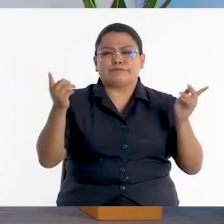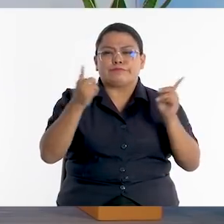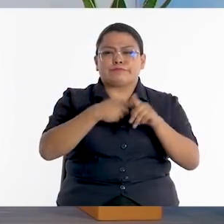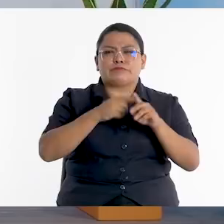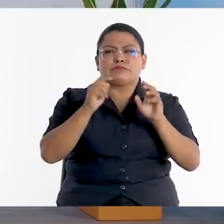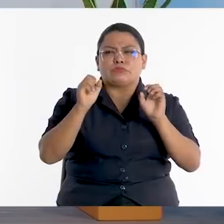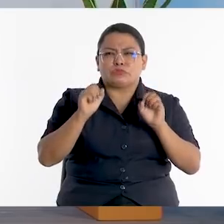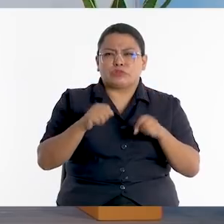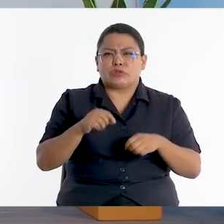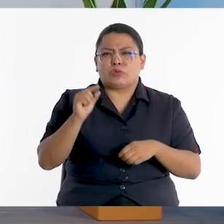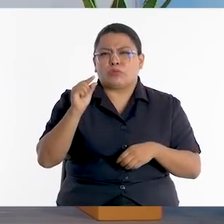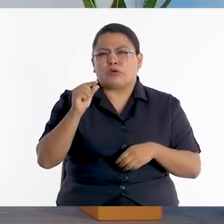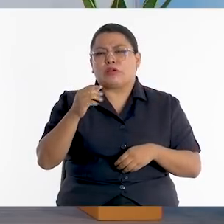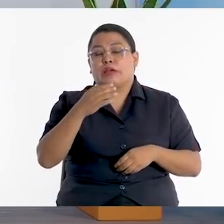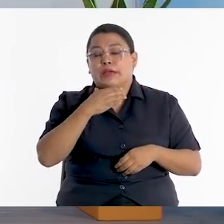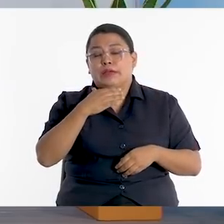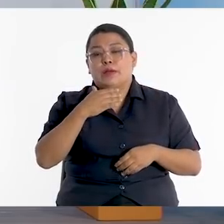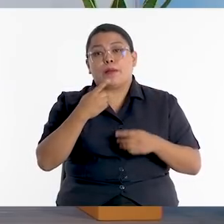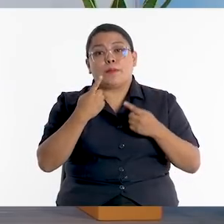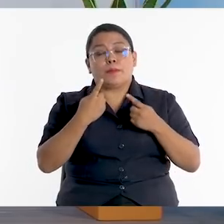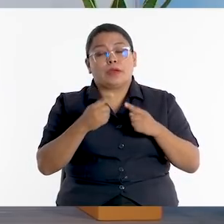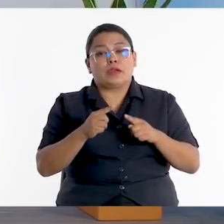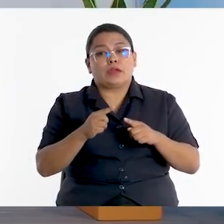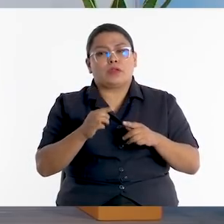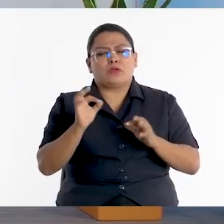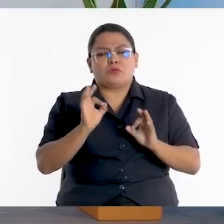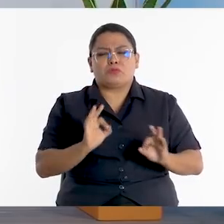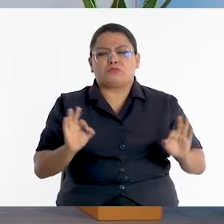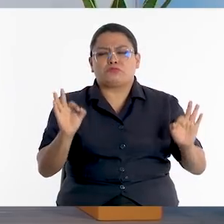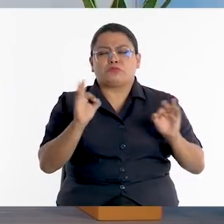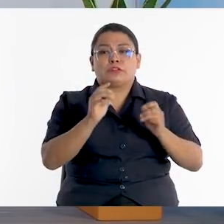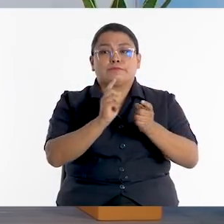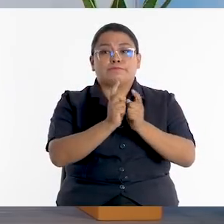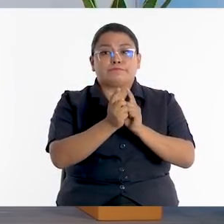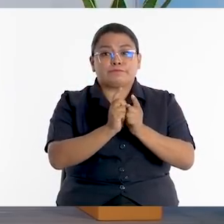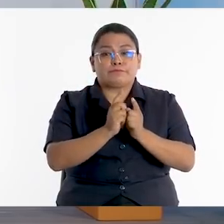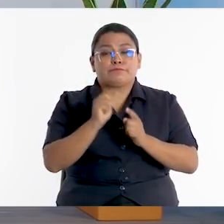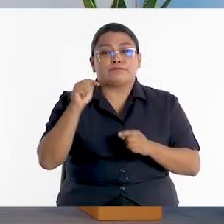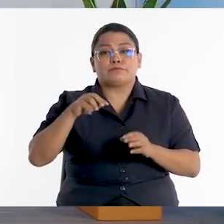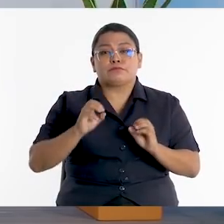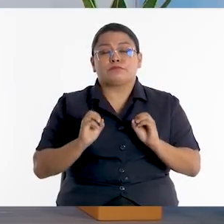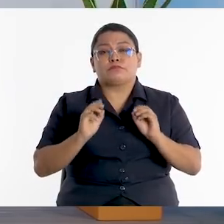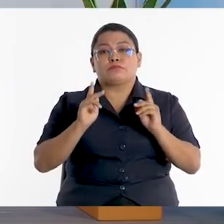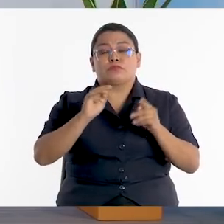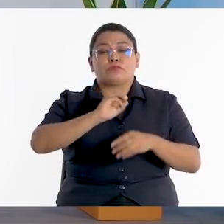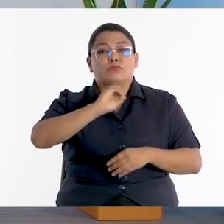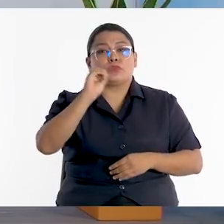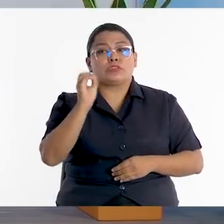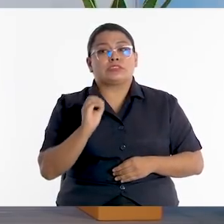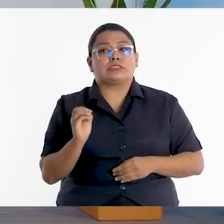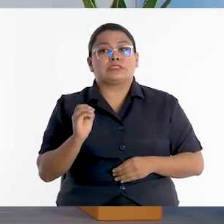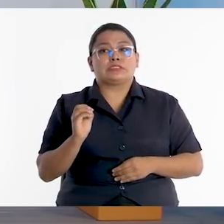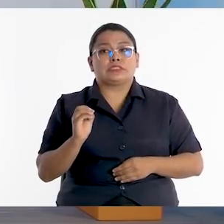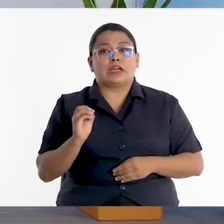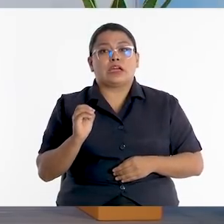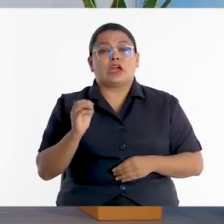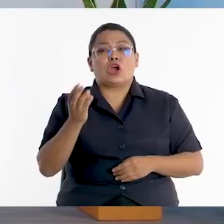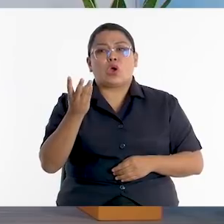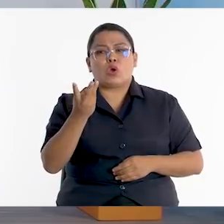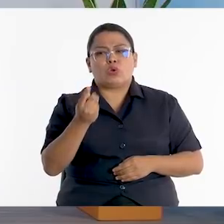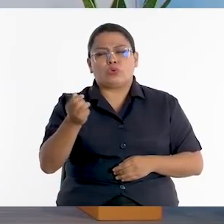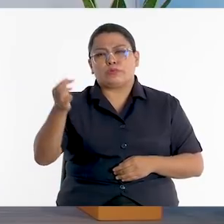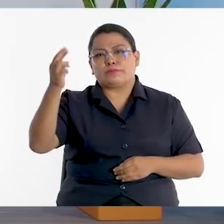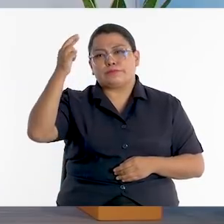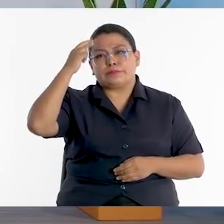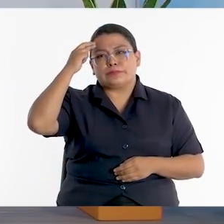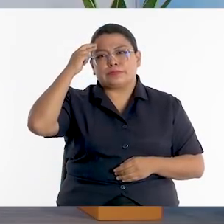viceversa, puede llegar a ser un poco tedioso. Así que lo mejor es relacionar, en este caso, los porcentajes con los valores